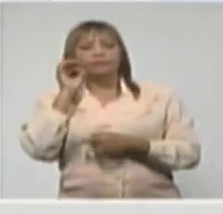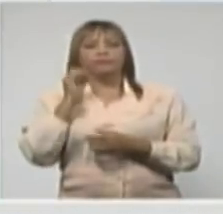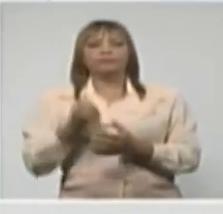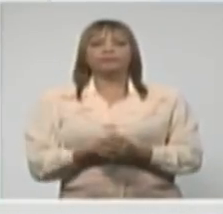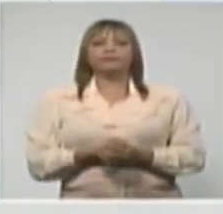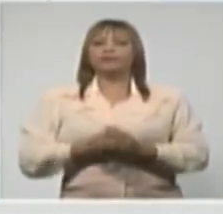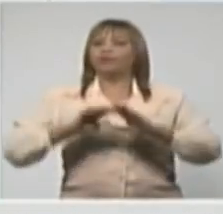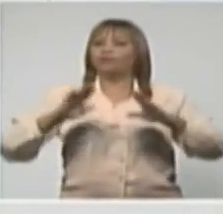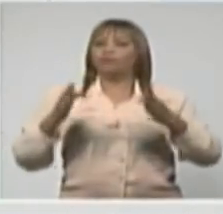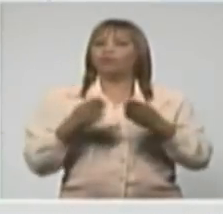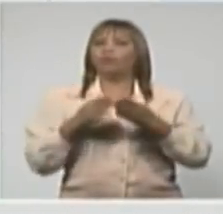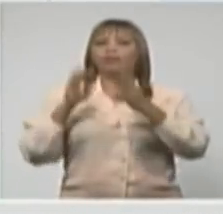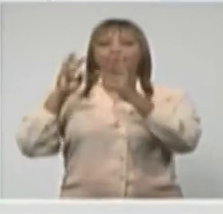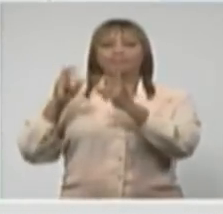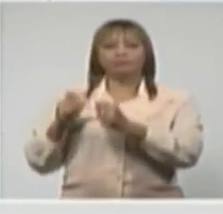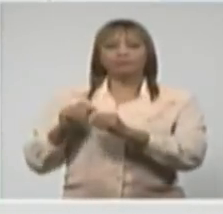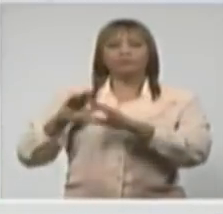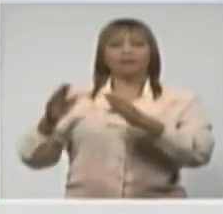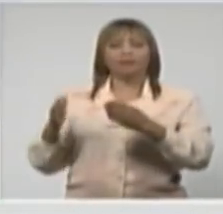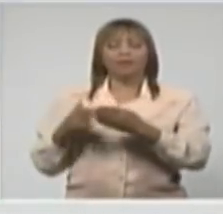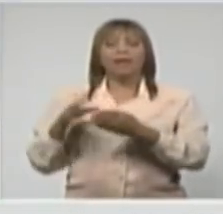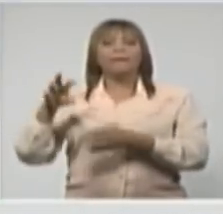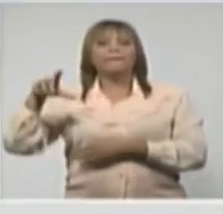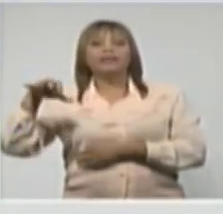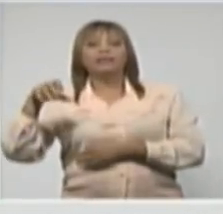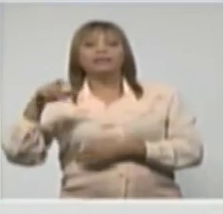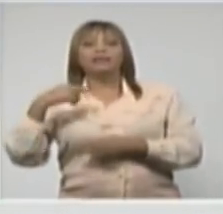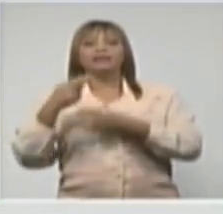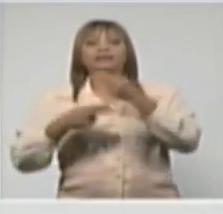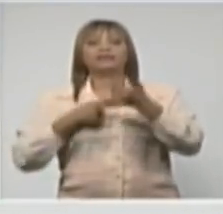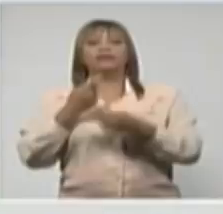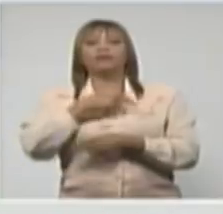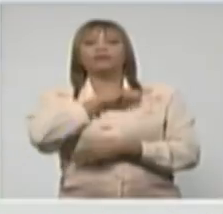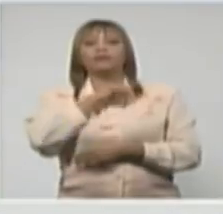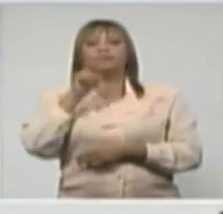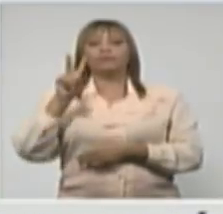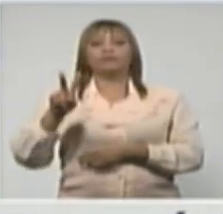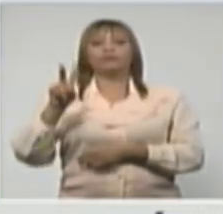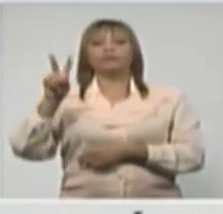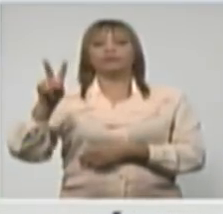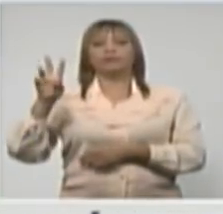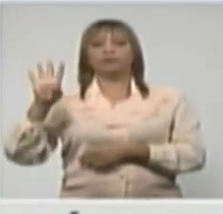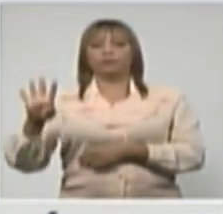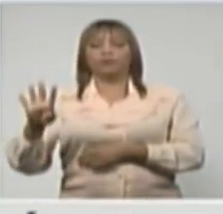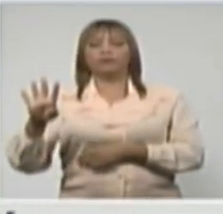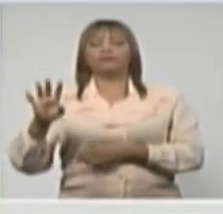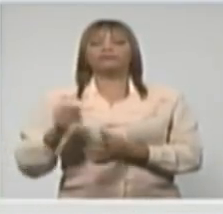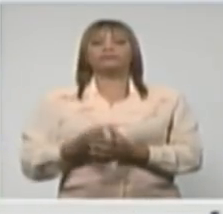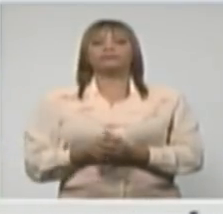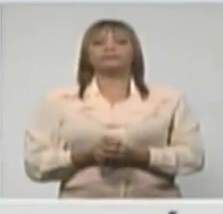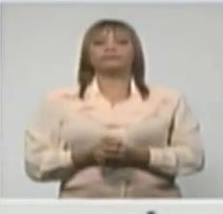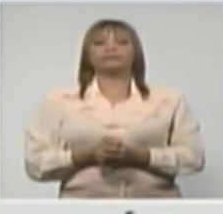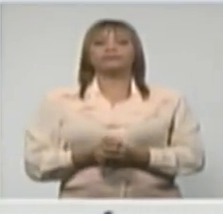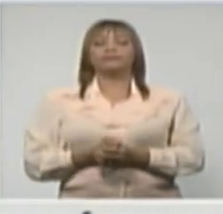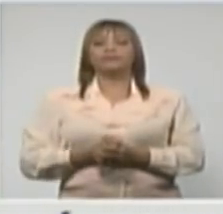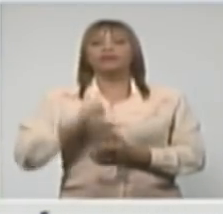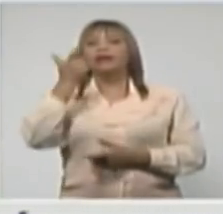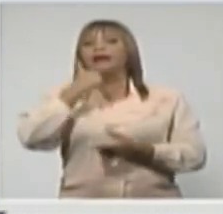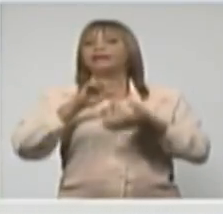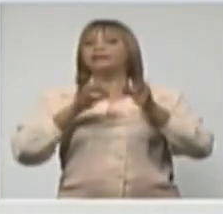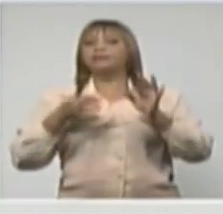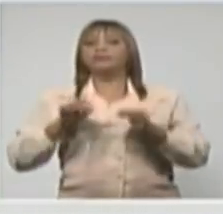detalles, que de Pinar del Río se procesaron ayer 224 muestras, de Artemisa